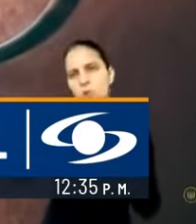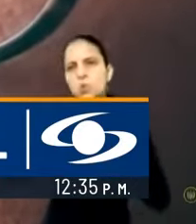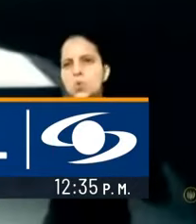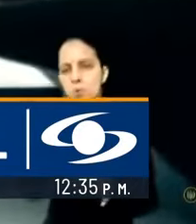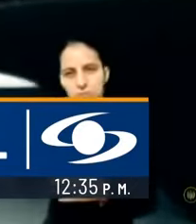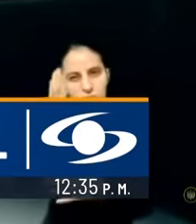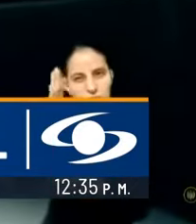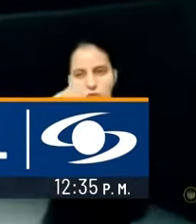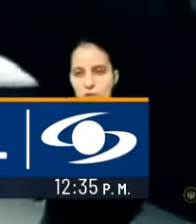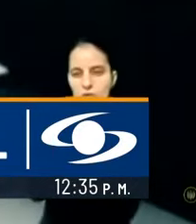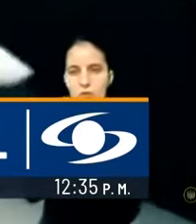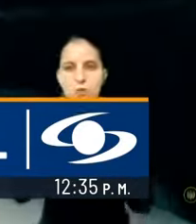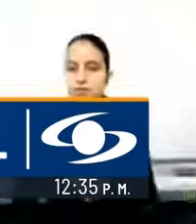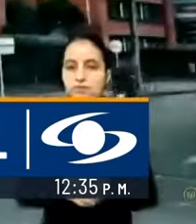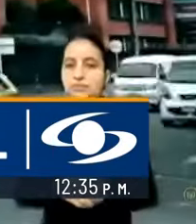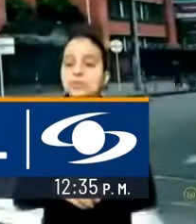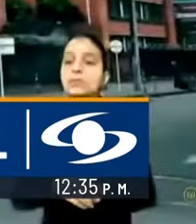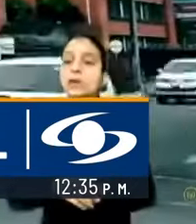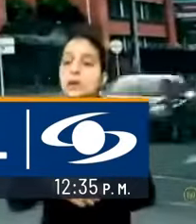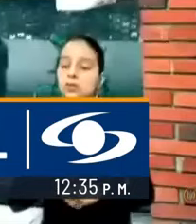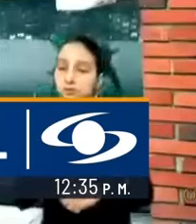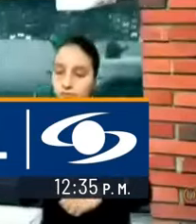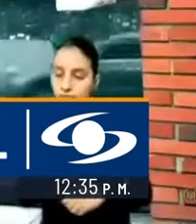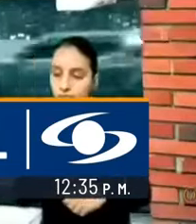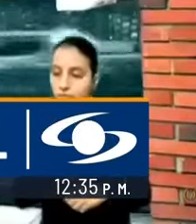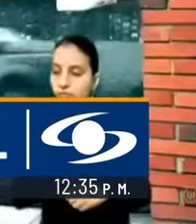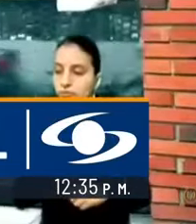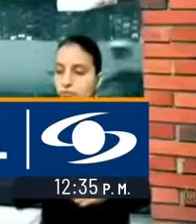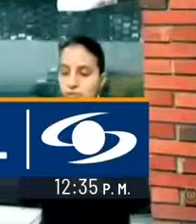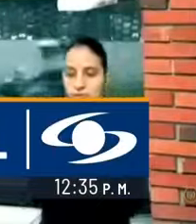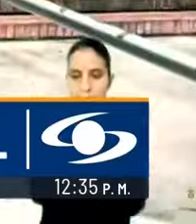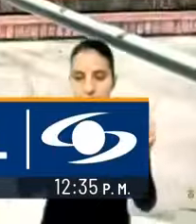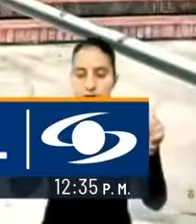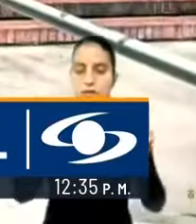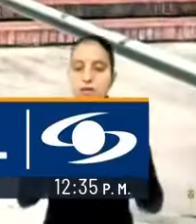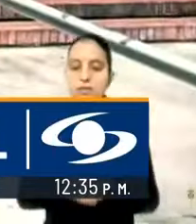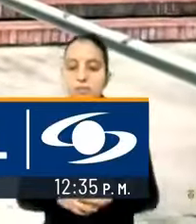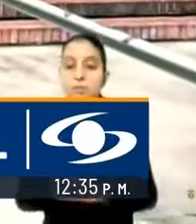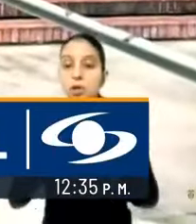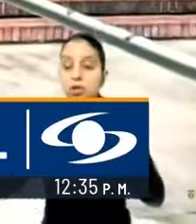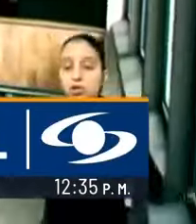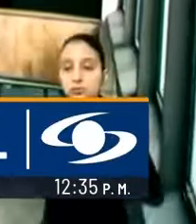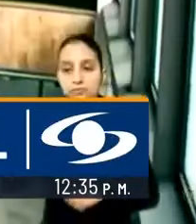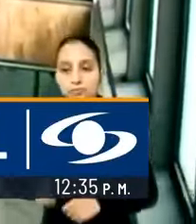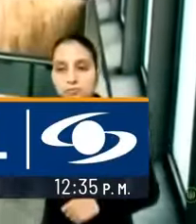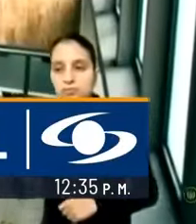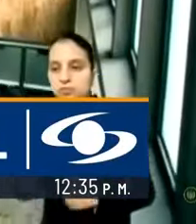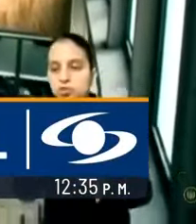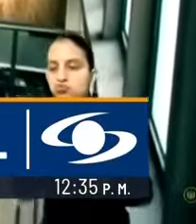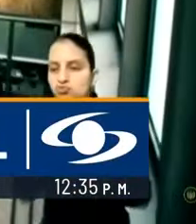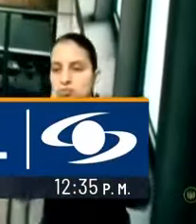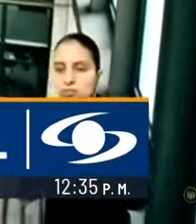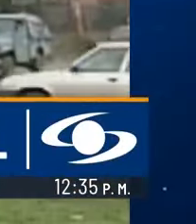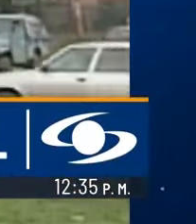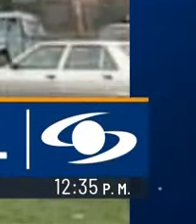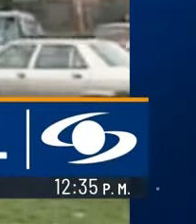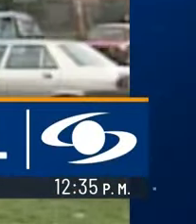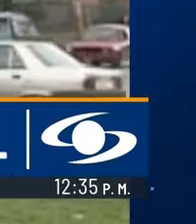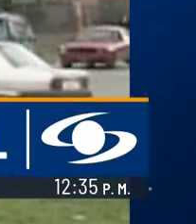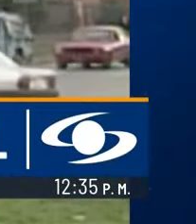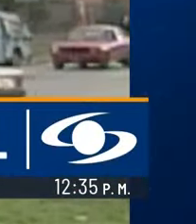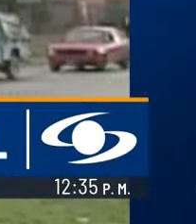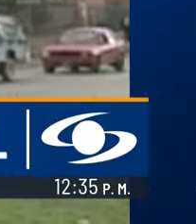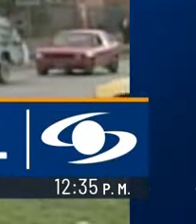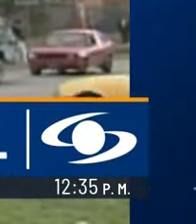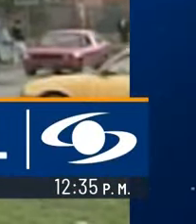hoy en la nueva fiscal general de la Nación. Con más de 35 años de experiencia en la rama judicial, Camargo inició su carrera en los juzgados de Palo